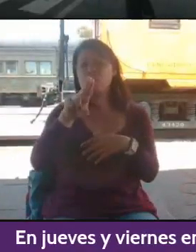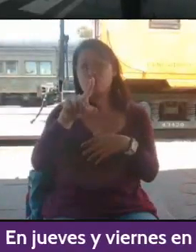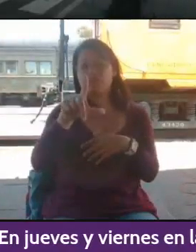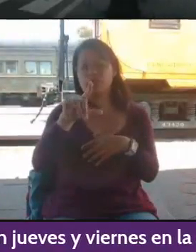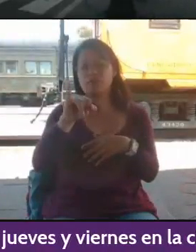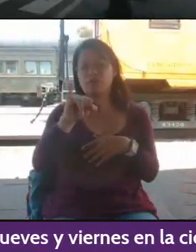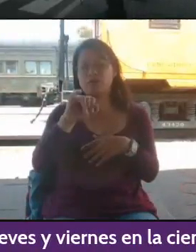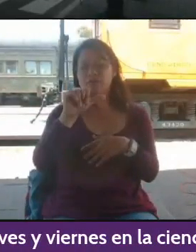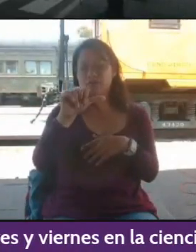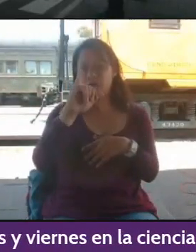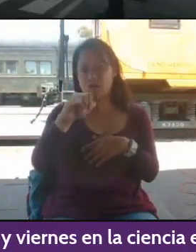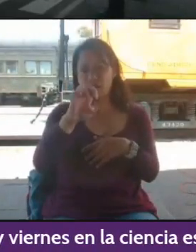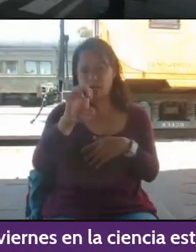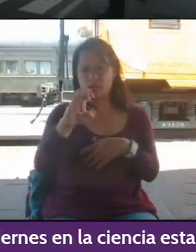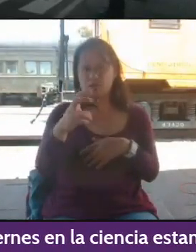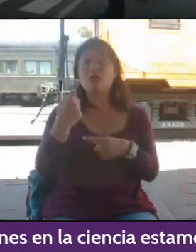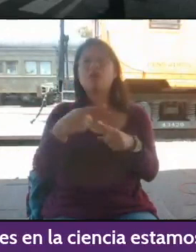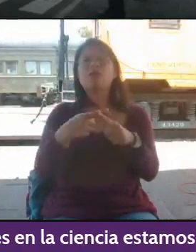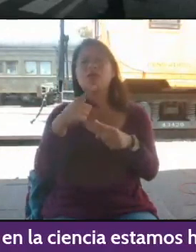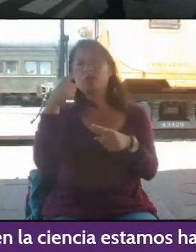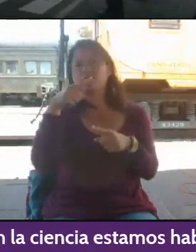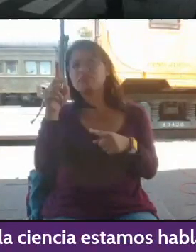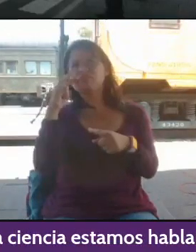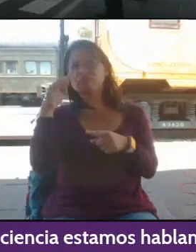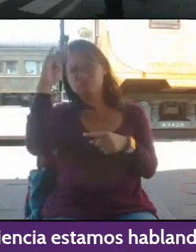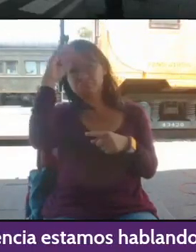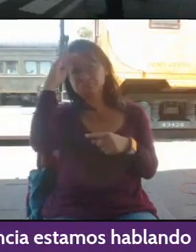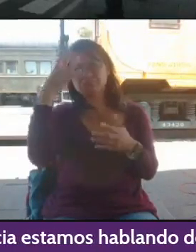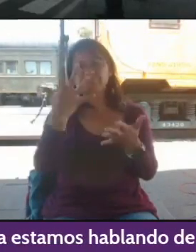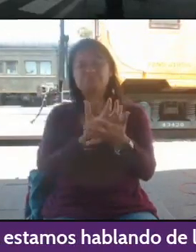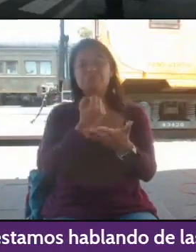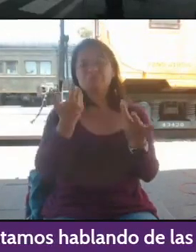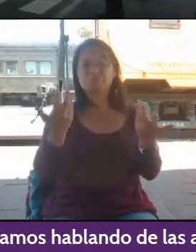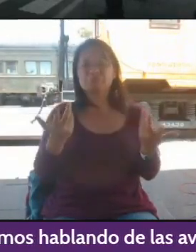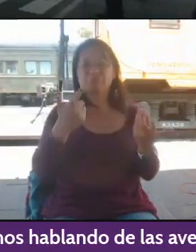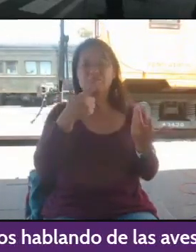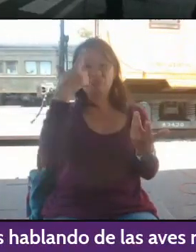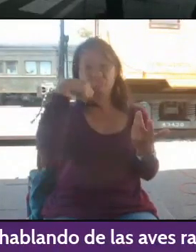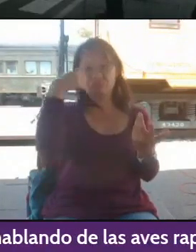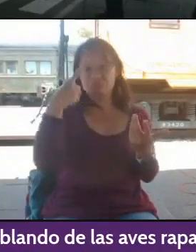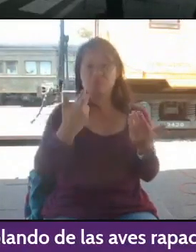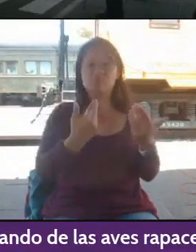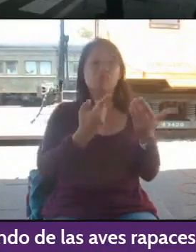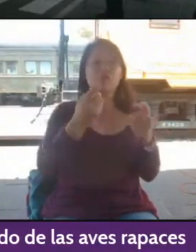cree que va a ganar el camuflaje? Levanten la mano los que creen que rapaces nocturnas.